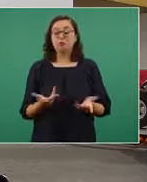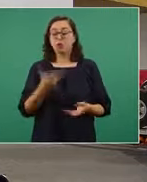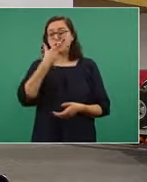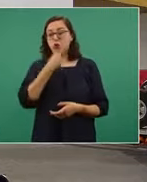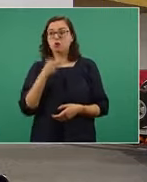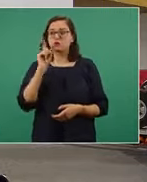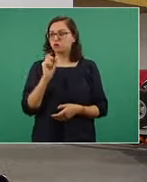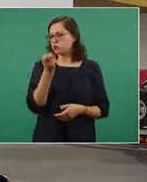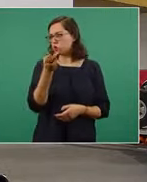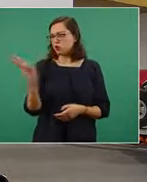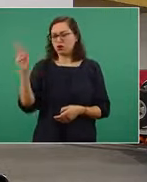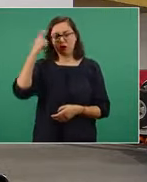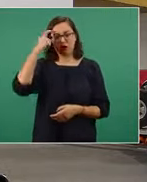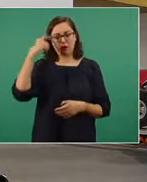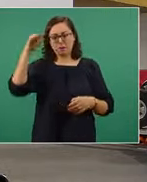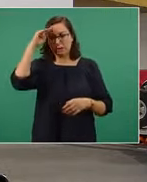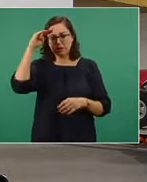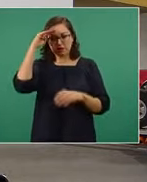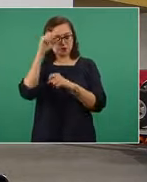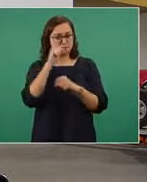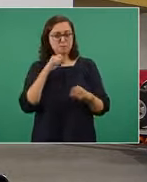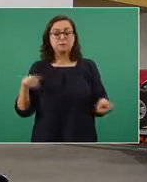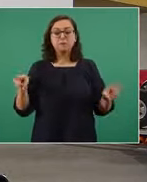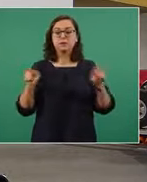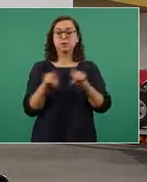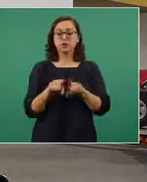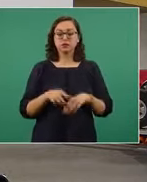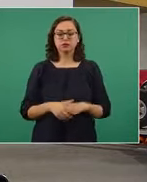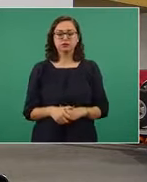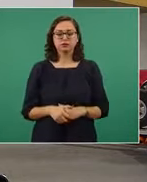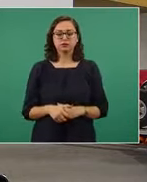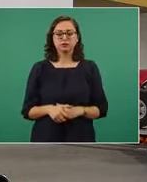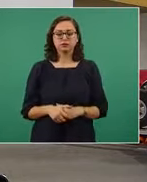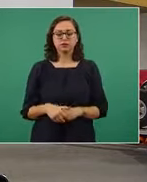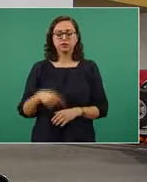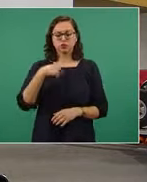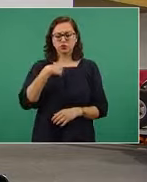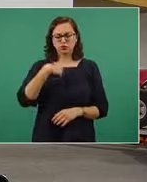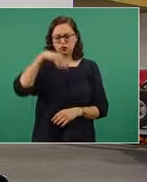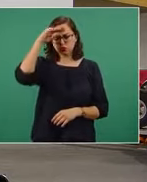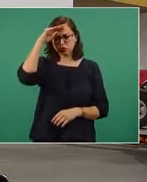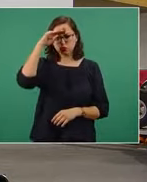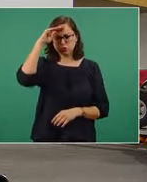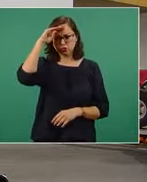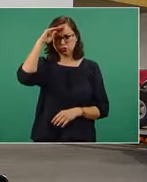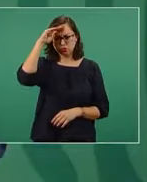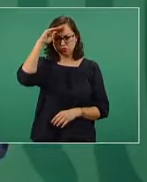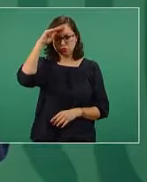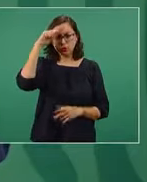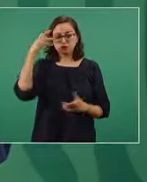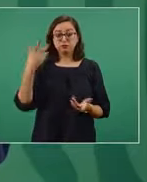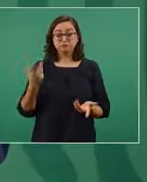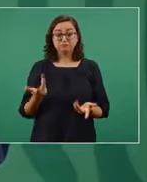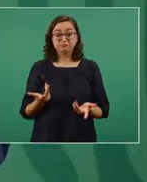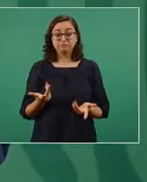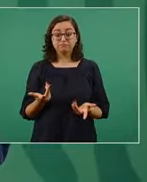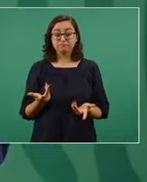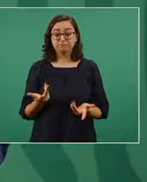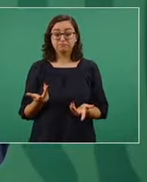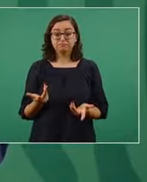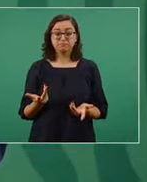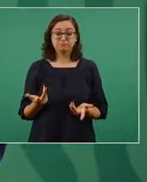hombres. Yo pienso que tenemos que evitar cualquier acto